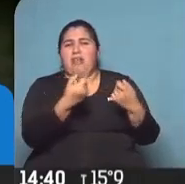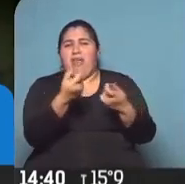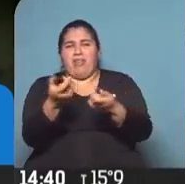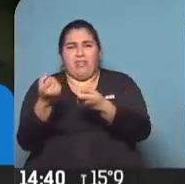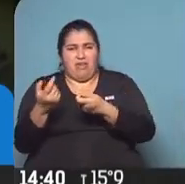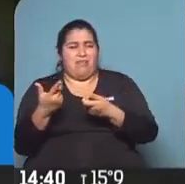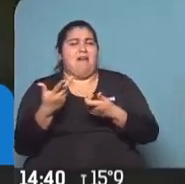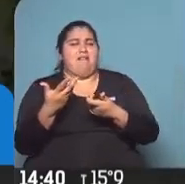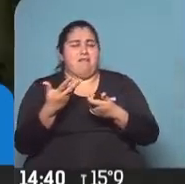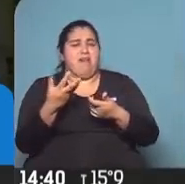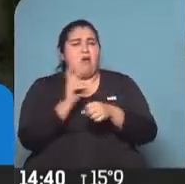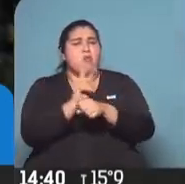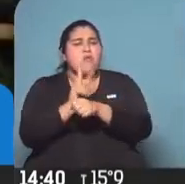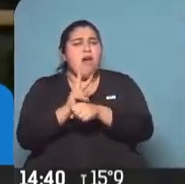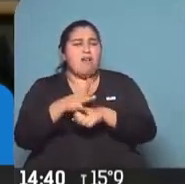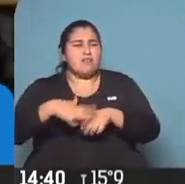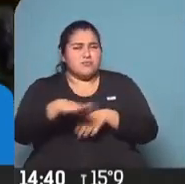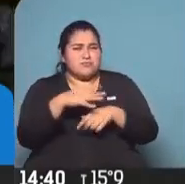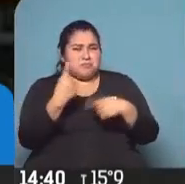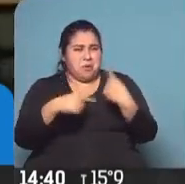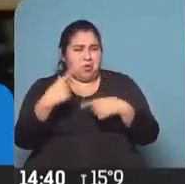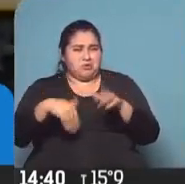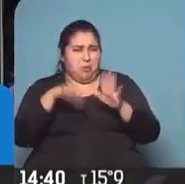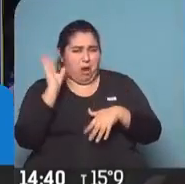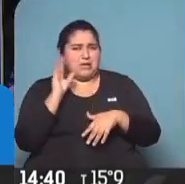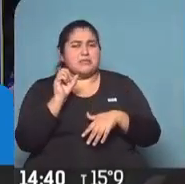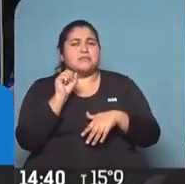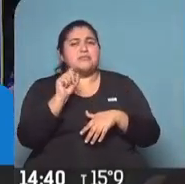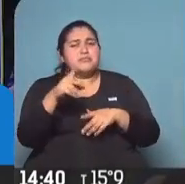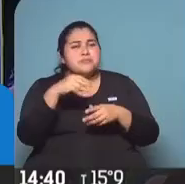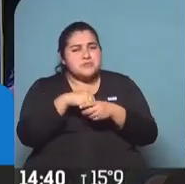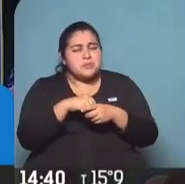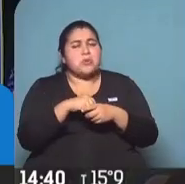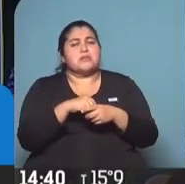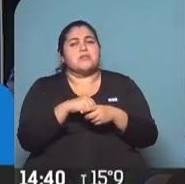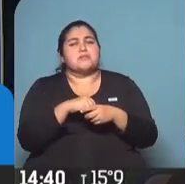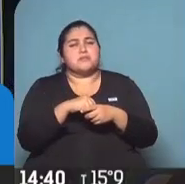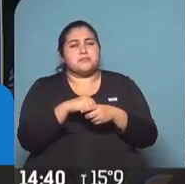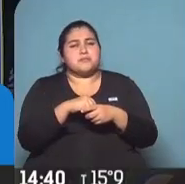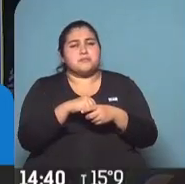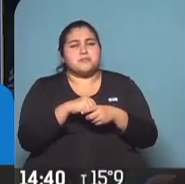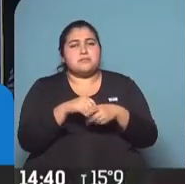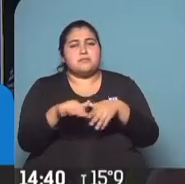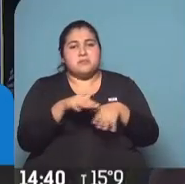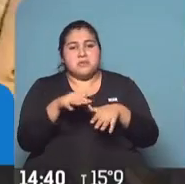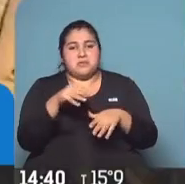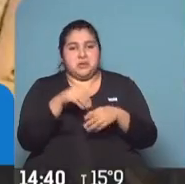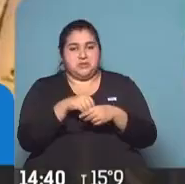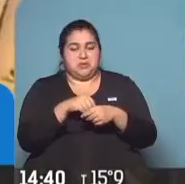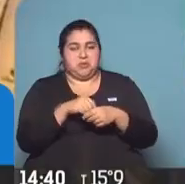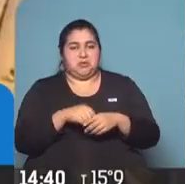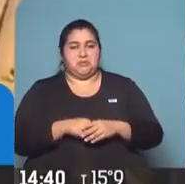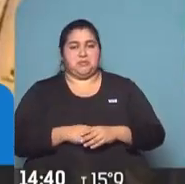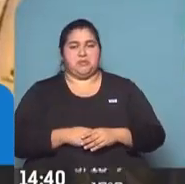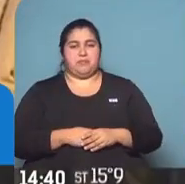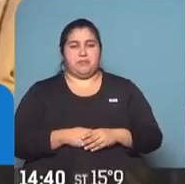dependencia preventora que solicita oportunamente al requerimiento de la joven los integrantes que fueron a ser capturados